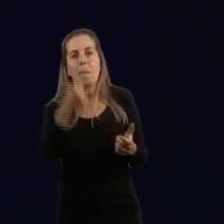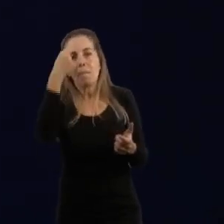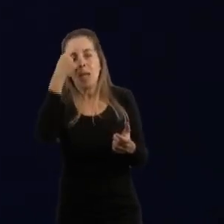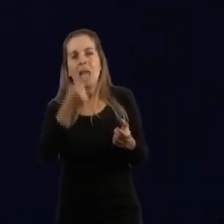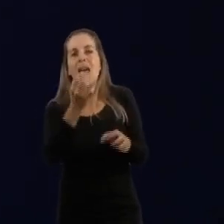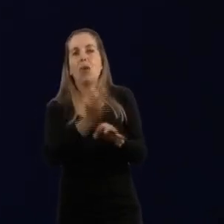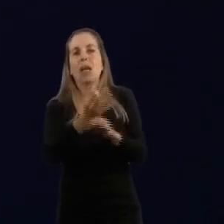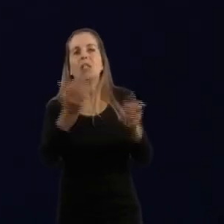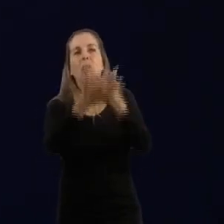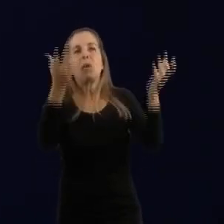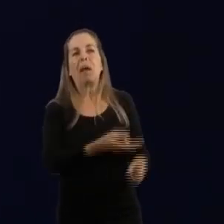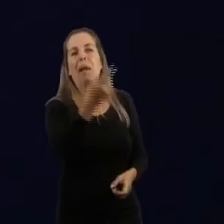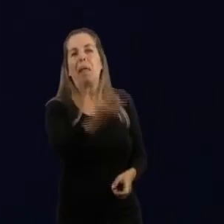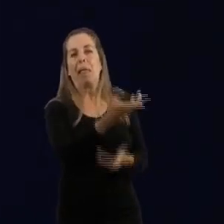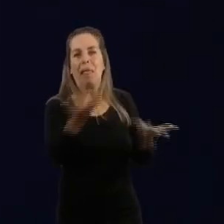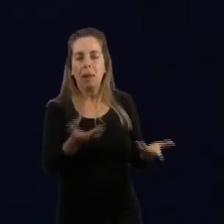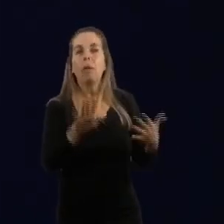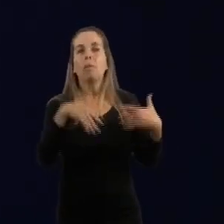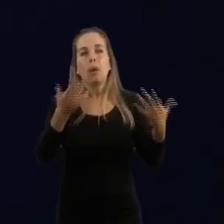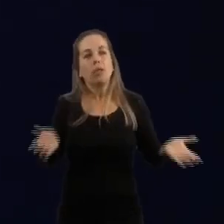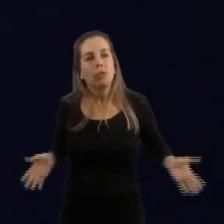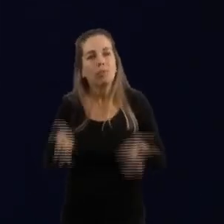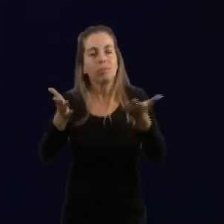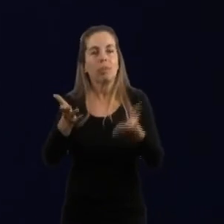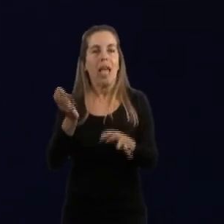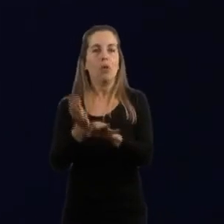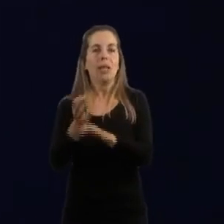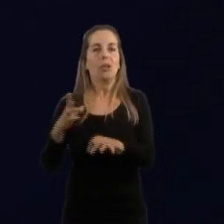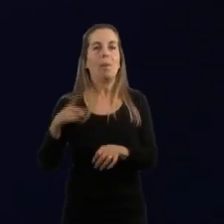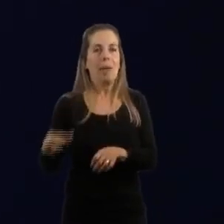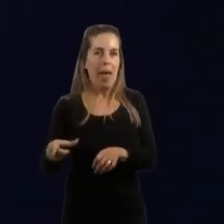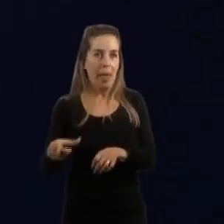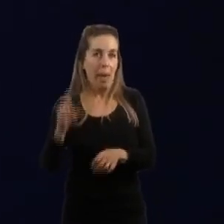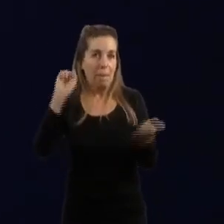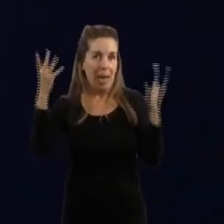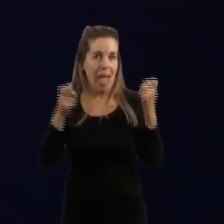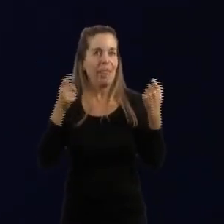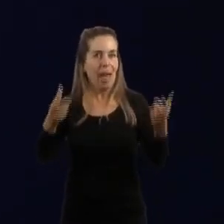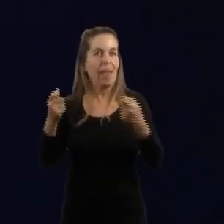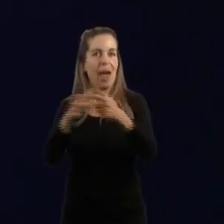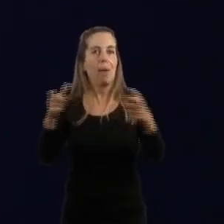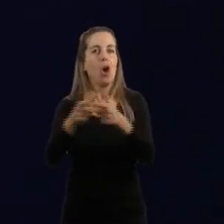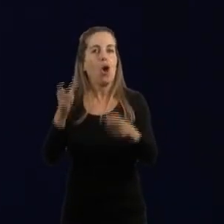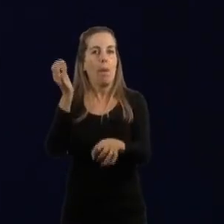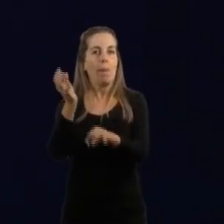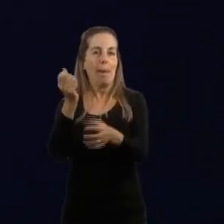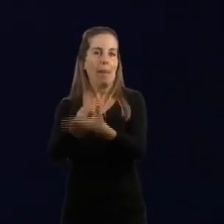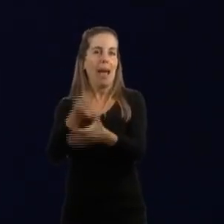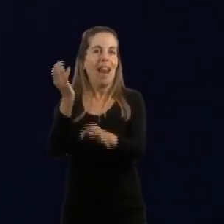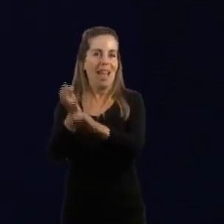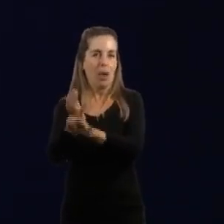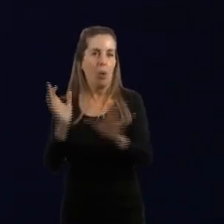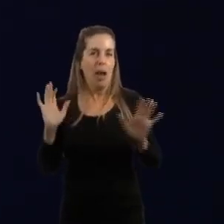es promover la educación privada repartiendo vouchers educativos. Bueno, acá me parece que también tiene alguna